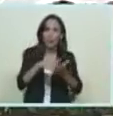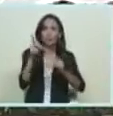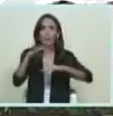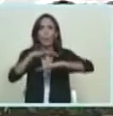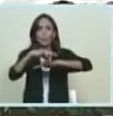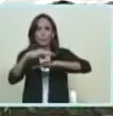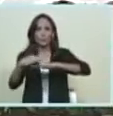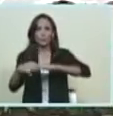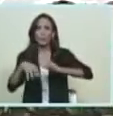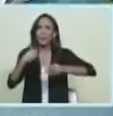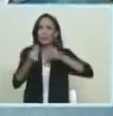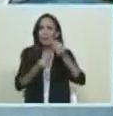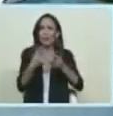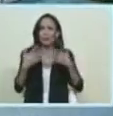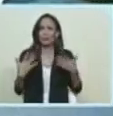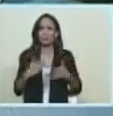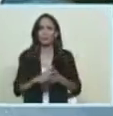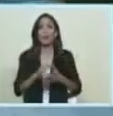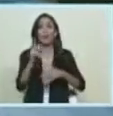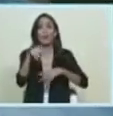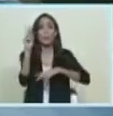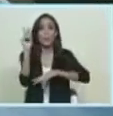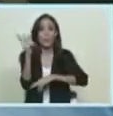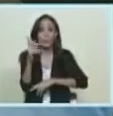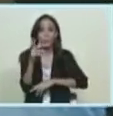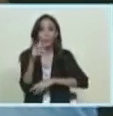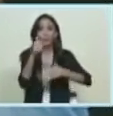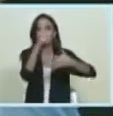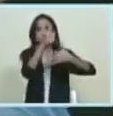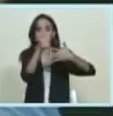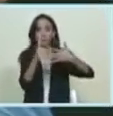municipal y parroquial.